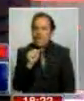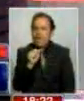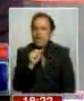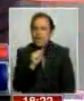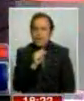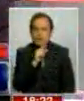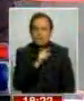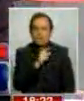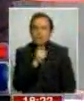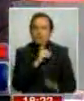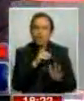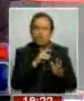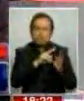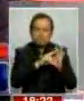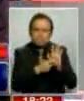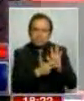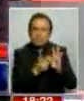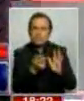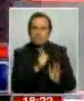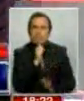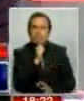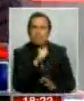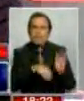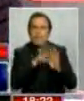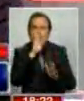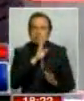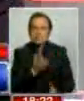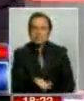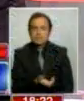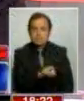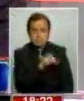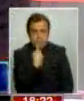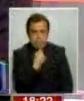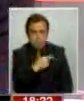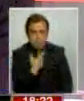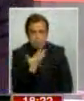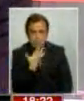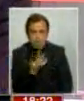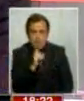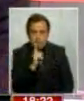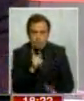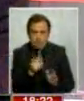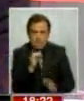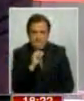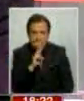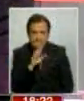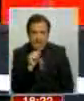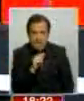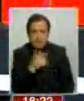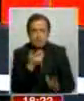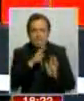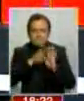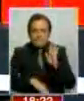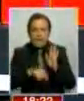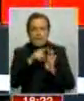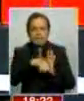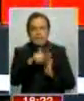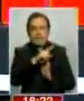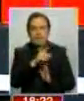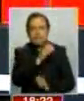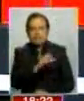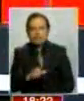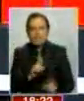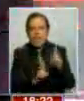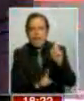pobres? ¿Por qué no se toca el IVA? Tú me estás preguntando por qué no subimos el IVA para recaudar. ¿Por qué no bajaron el IVA para